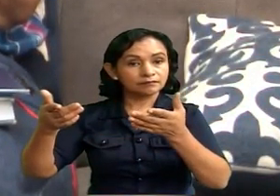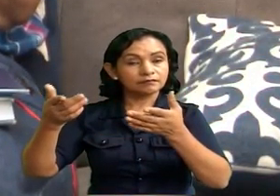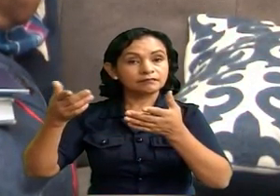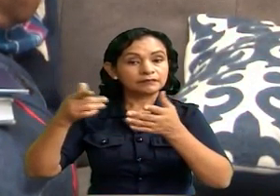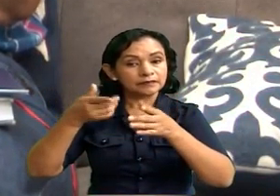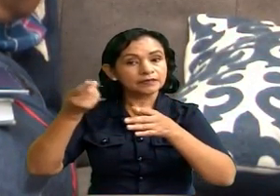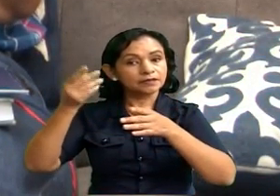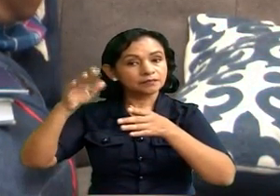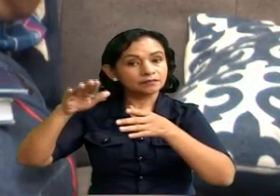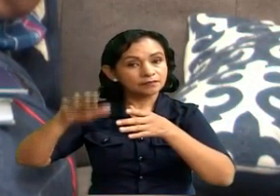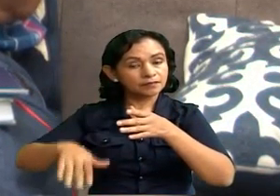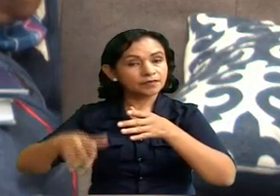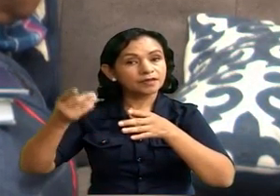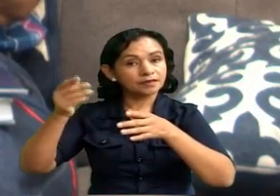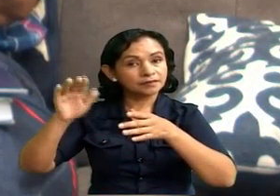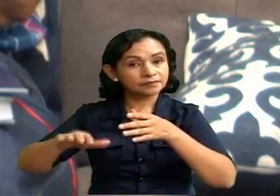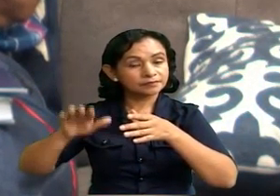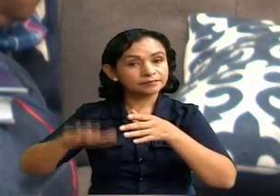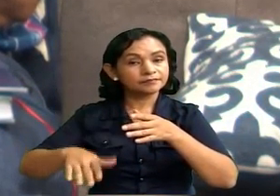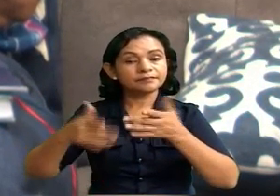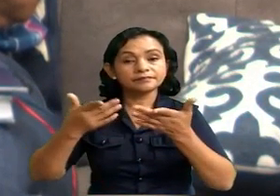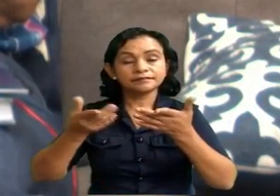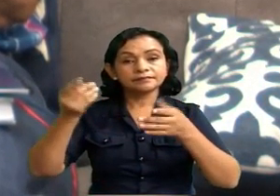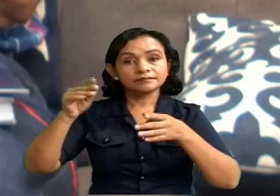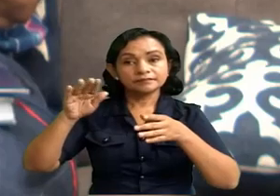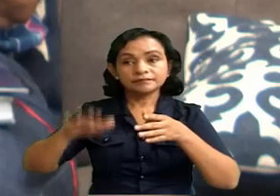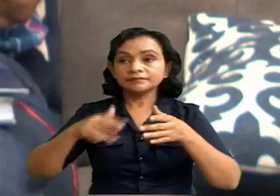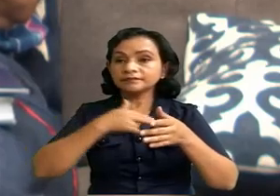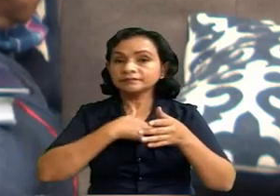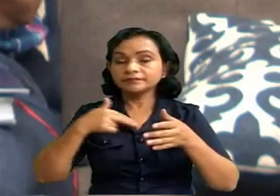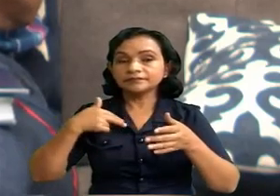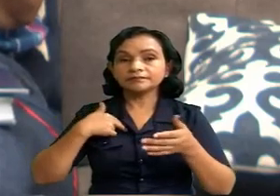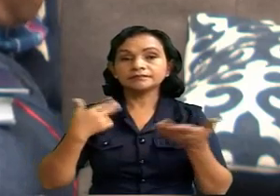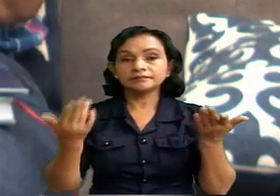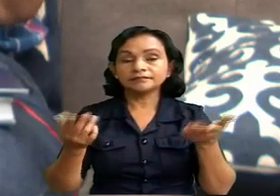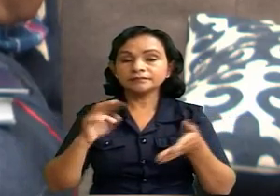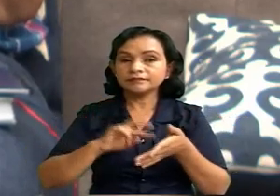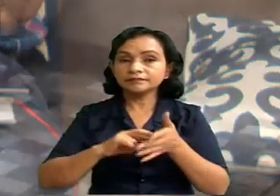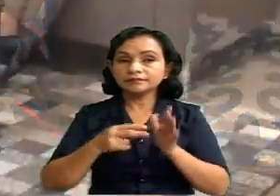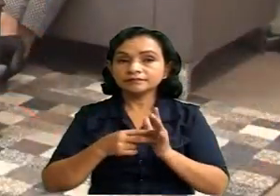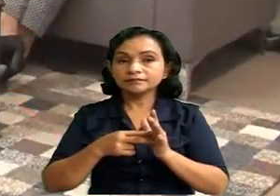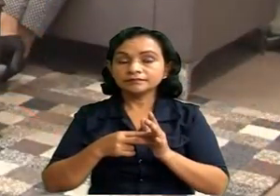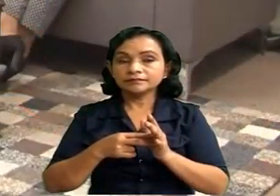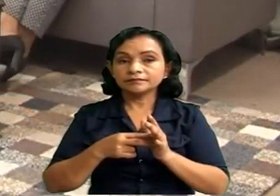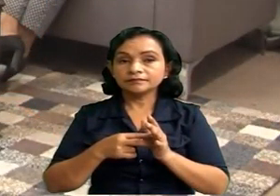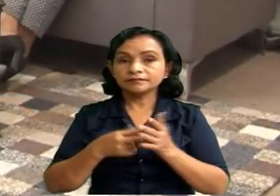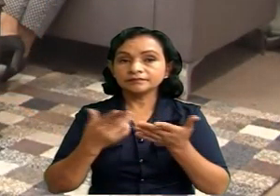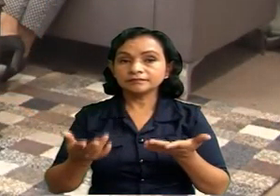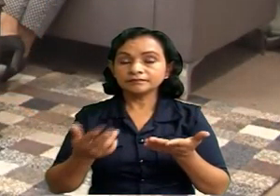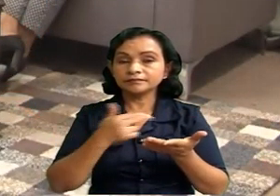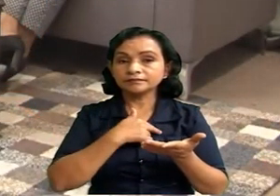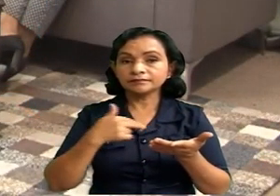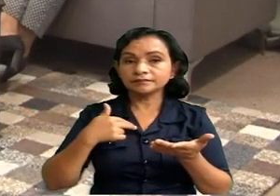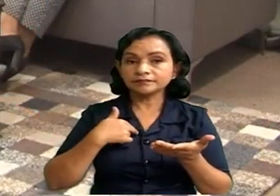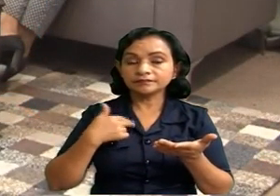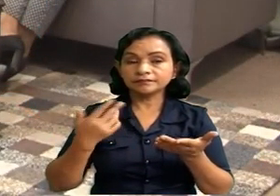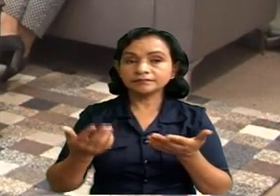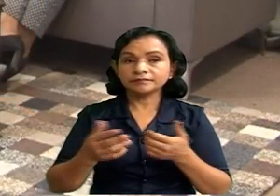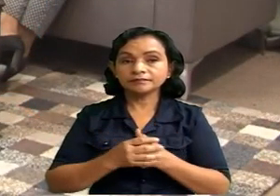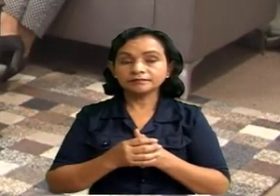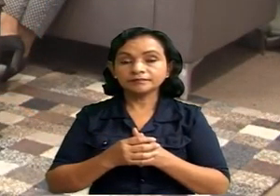preferencial. Y parte de ese trato preferencial es que nosotros destinábamos una parte de esta, de